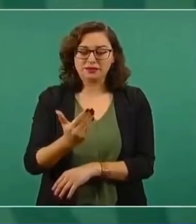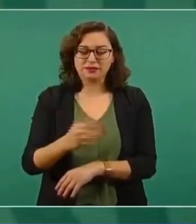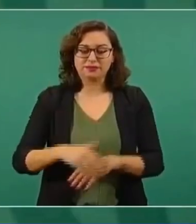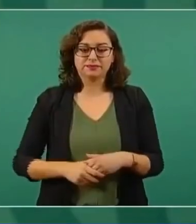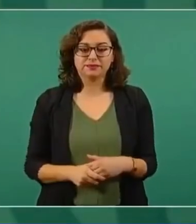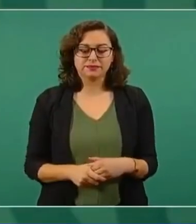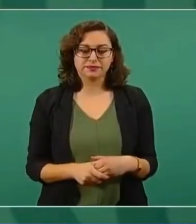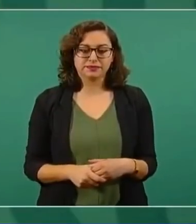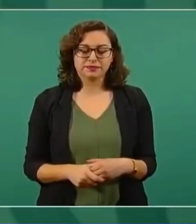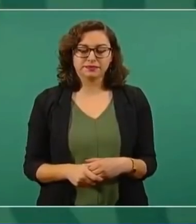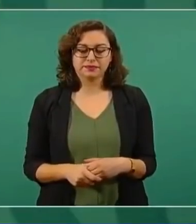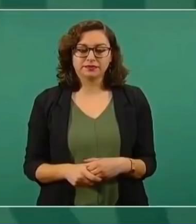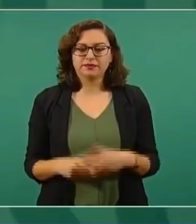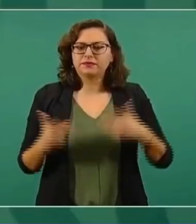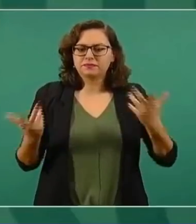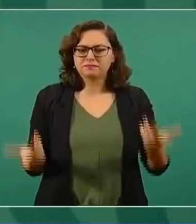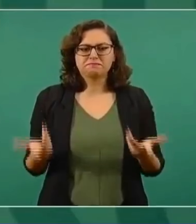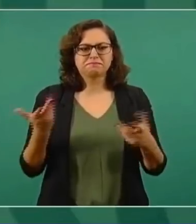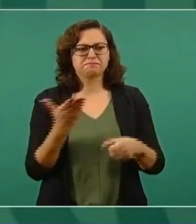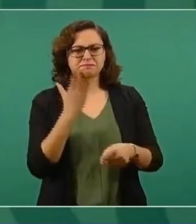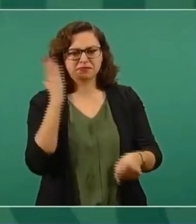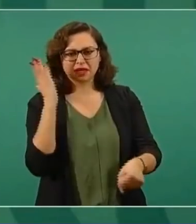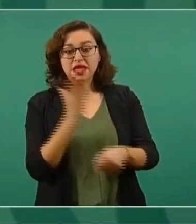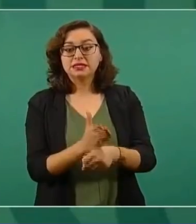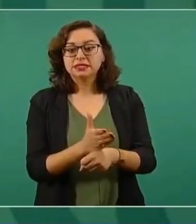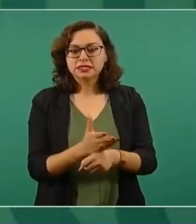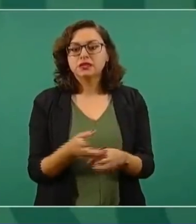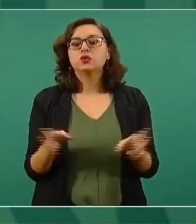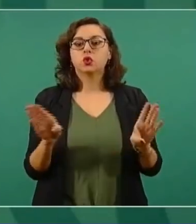va a castigar? ¿Cómo se puede castigar?